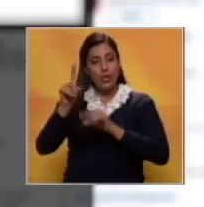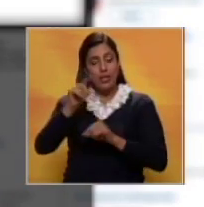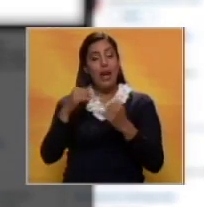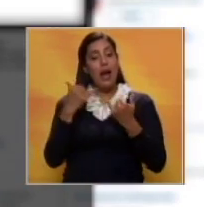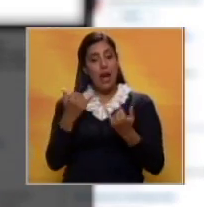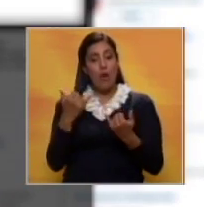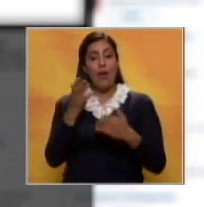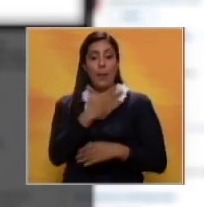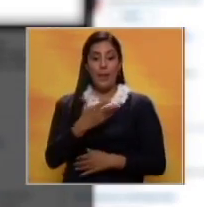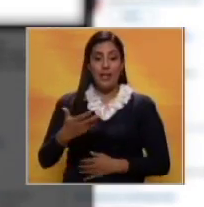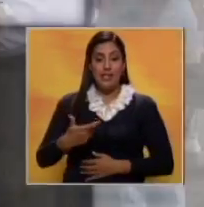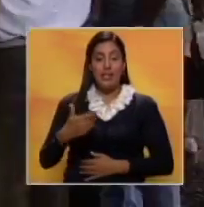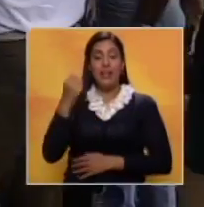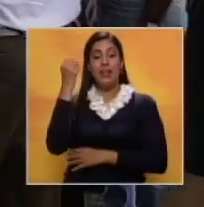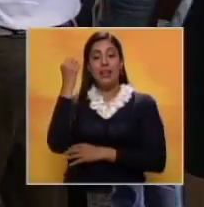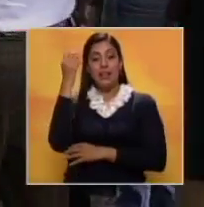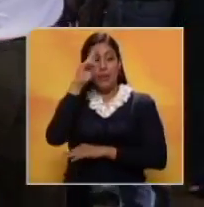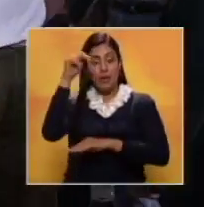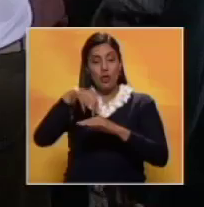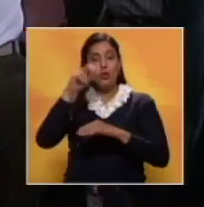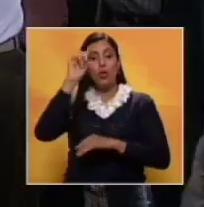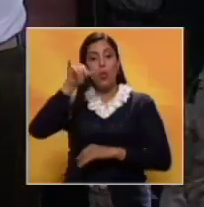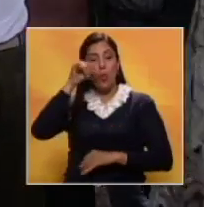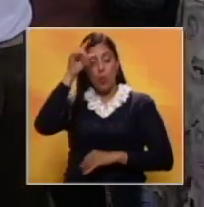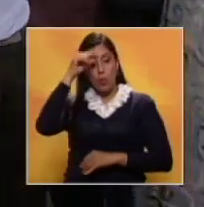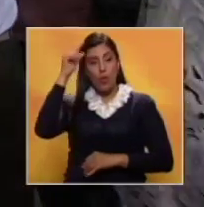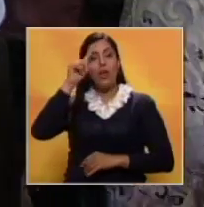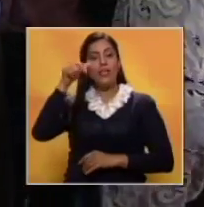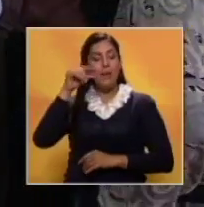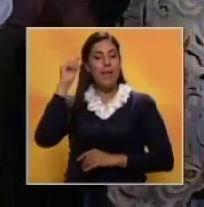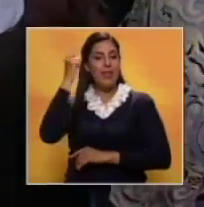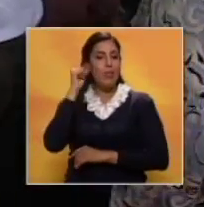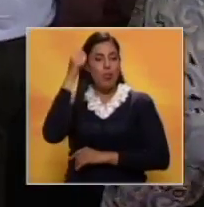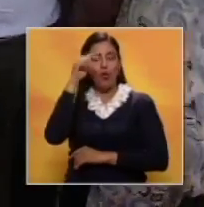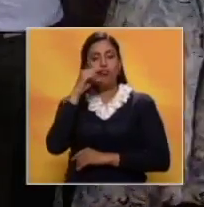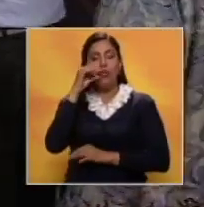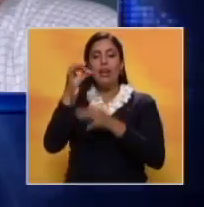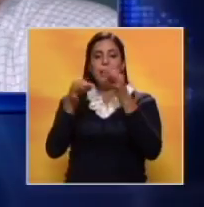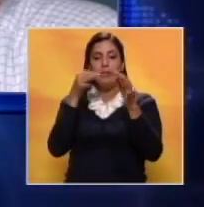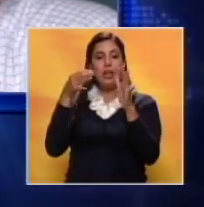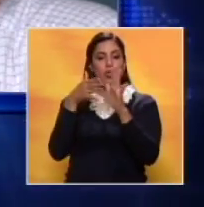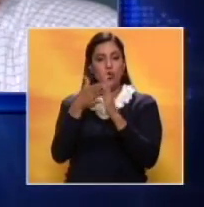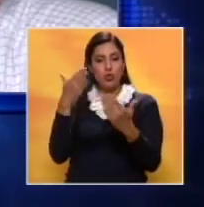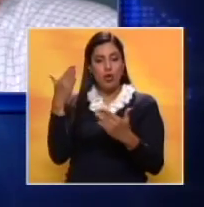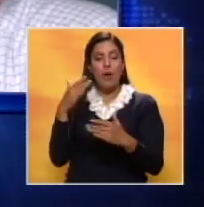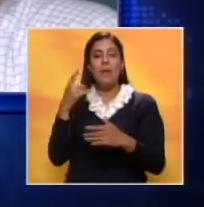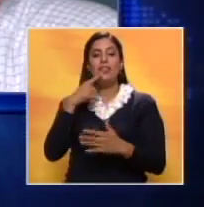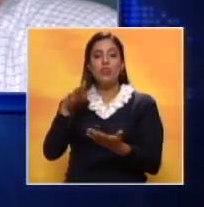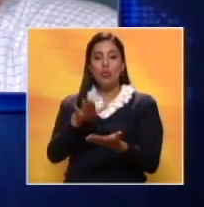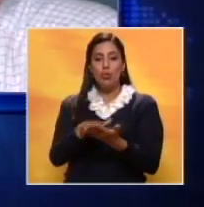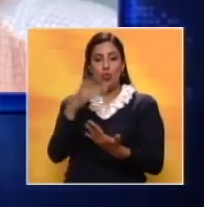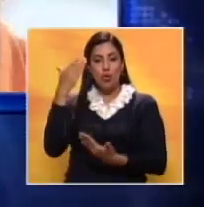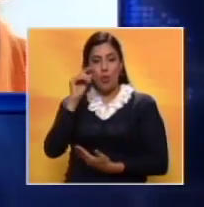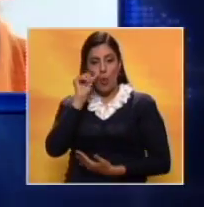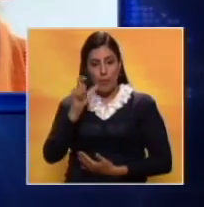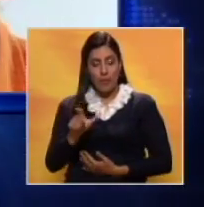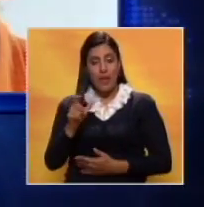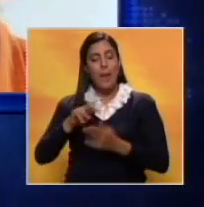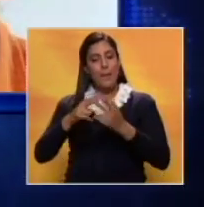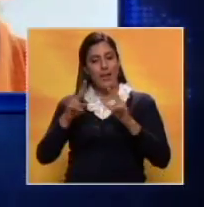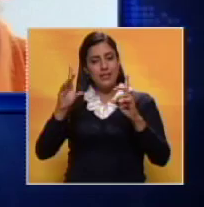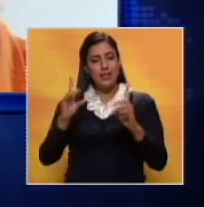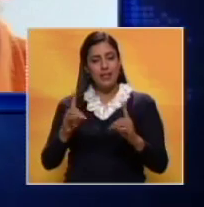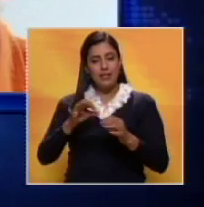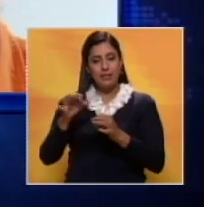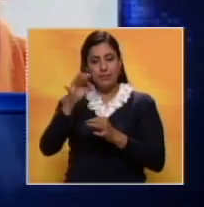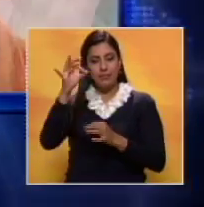Twitter. El presidente del Parlamento, Julio Borges, y la diputada Elsa Solórzano también hicieron su pronunciamiento por el fallecimiento de Márquez. Paz a